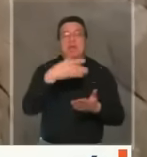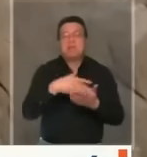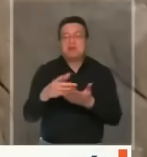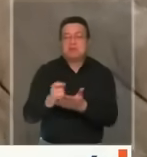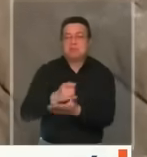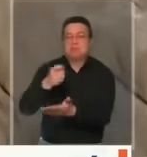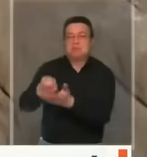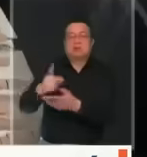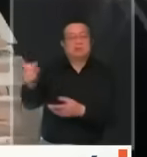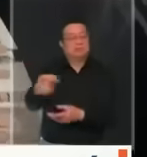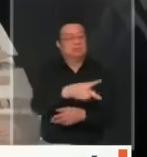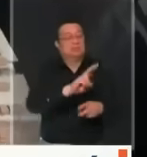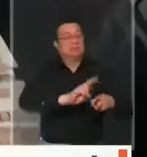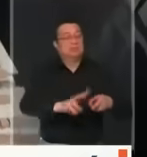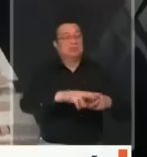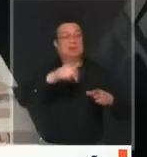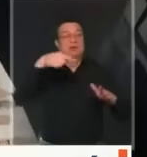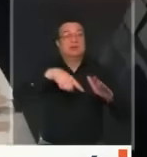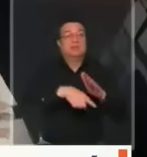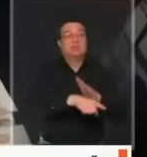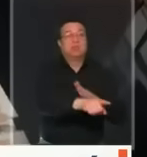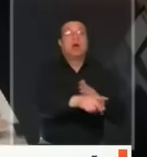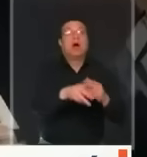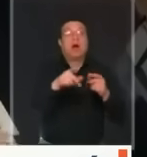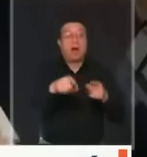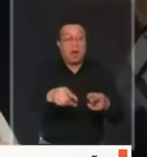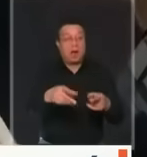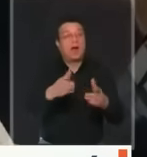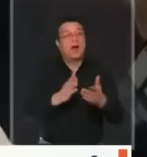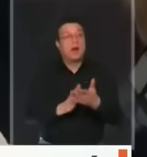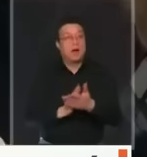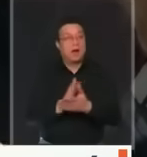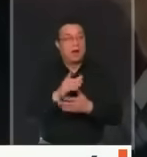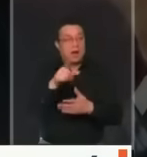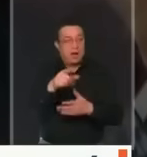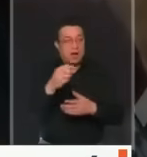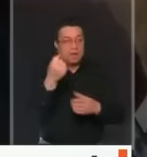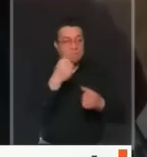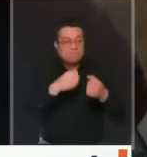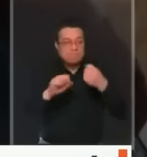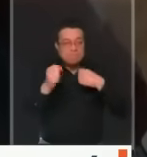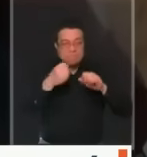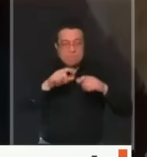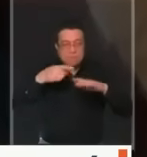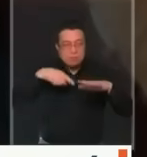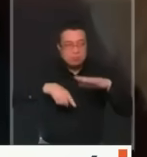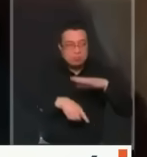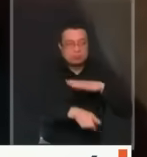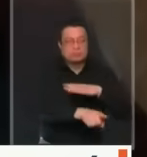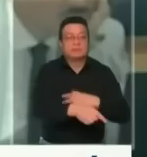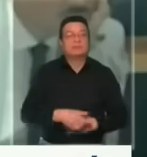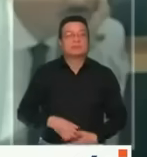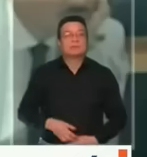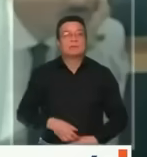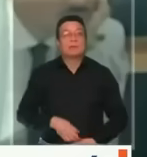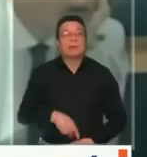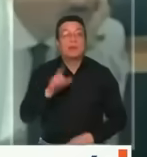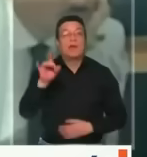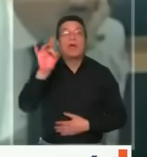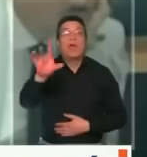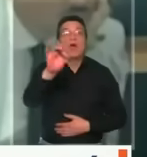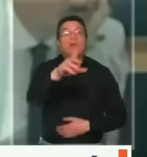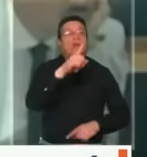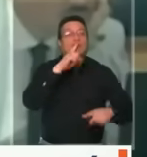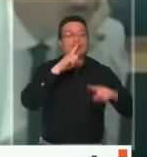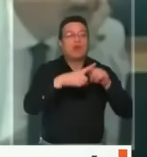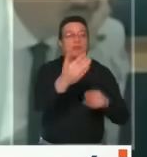pesos mensuales, el lugar donde comenzarían sus mal llamadas faenas. Me van a decir cada uno su nombre